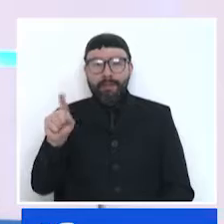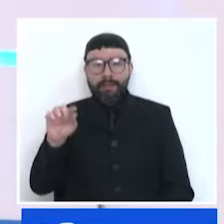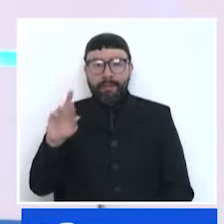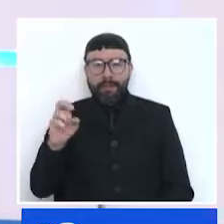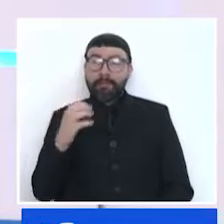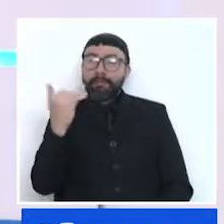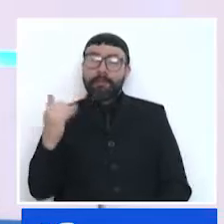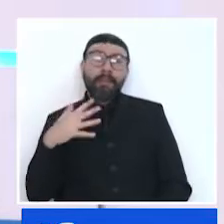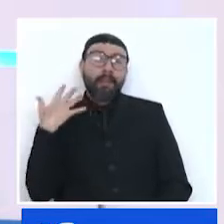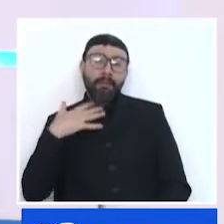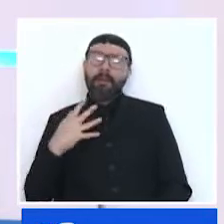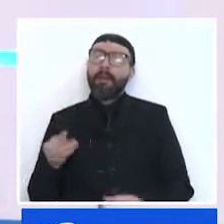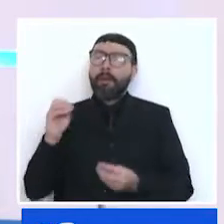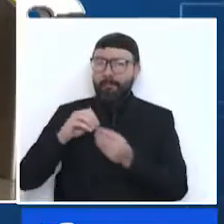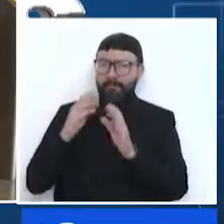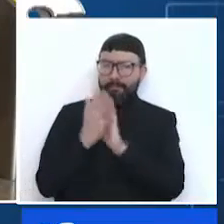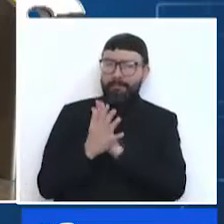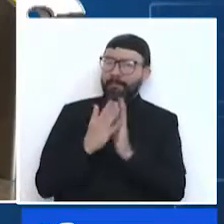Germán, muy buenas tardes.